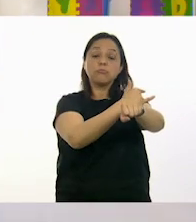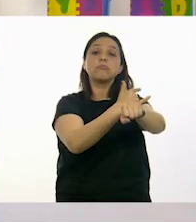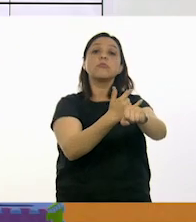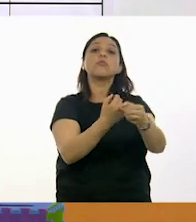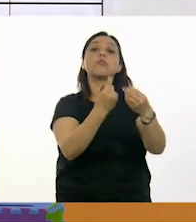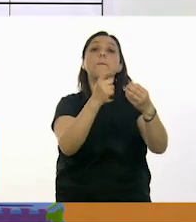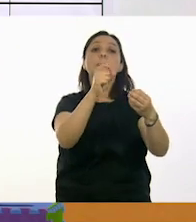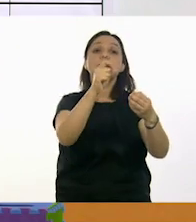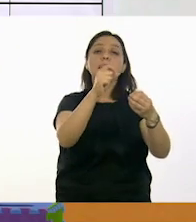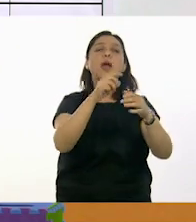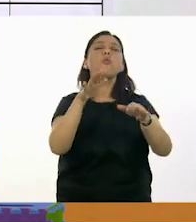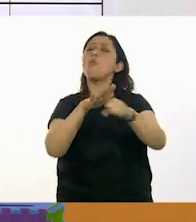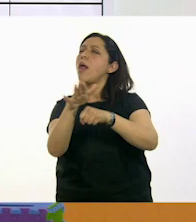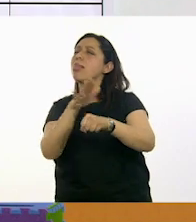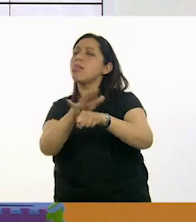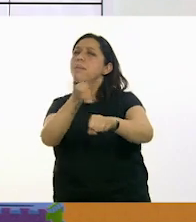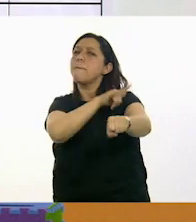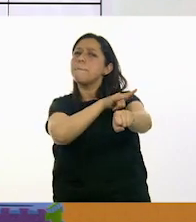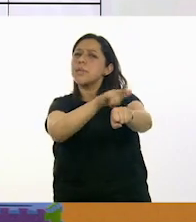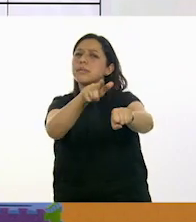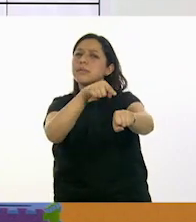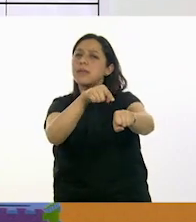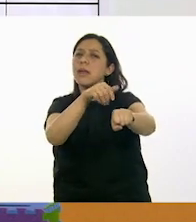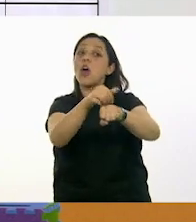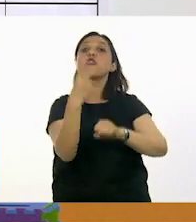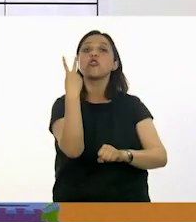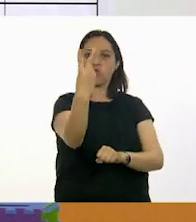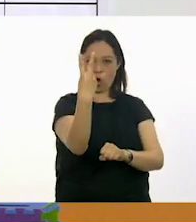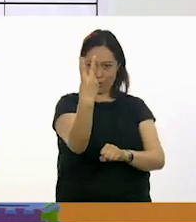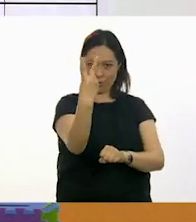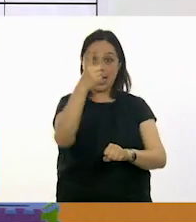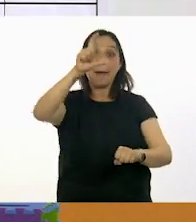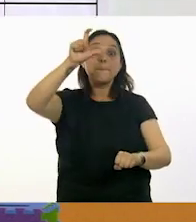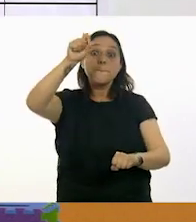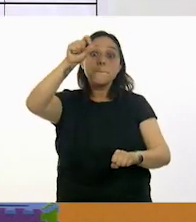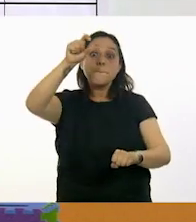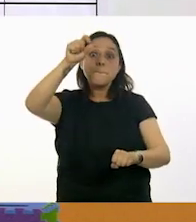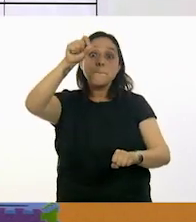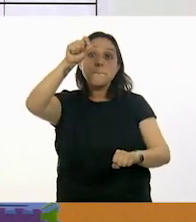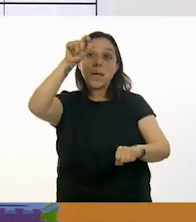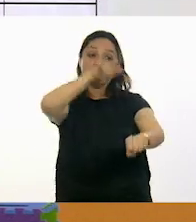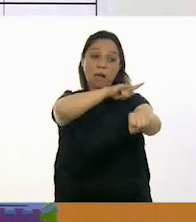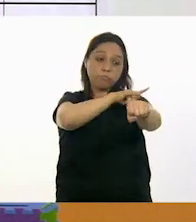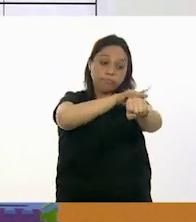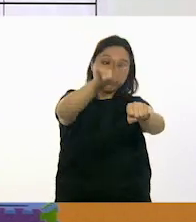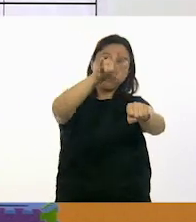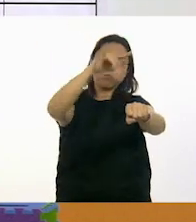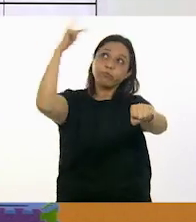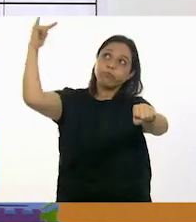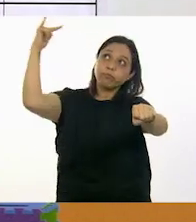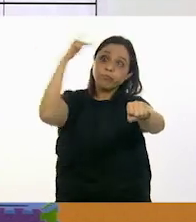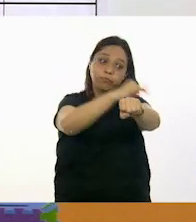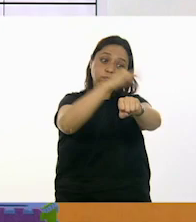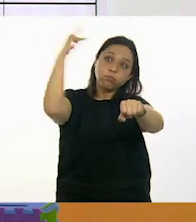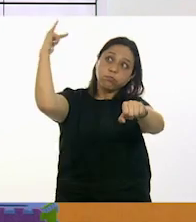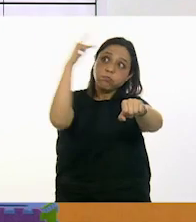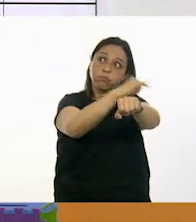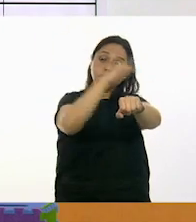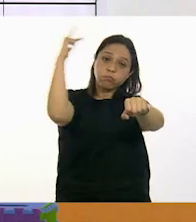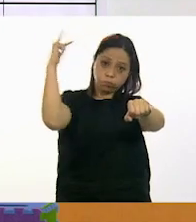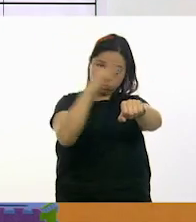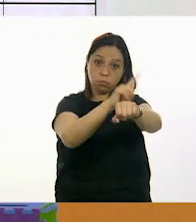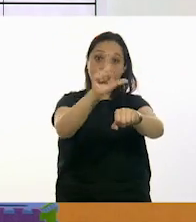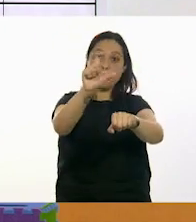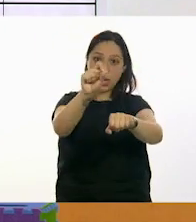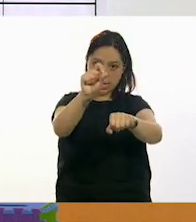era? Se me fue. En la pista 2. Pista 2. 20 aviones. 20 aviones. Muy bien, por eso es importante poner mucha atención.